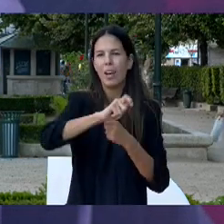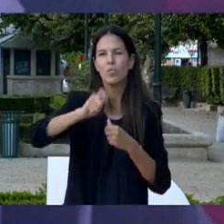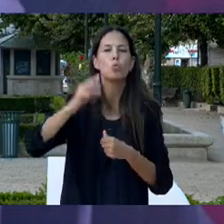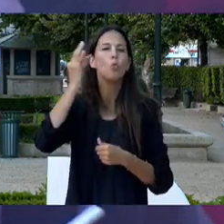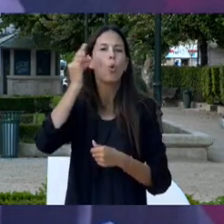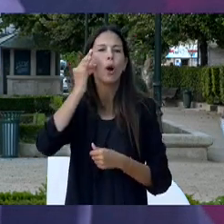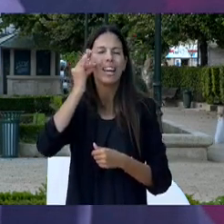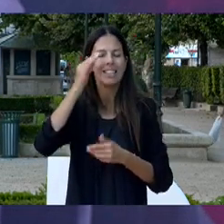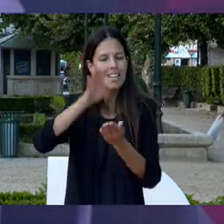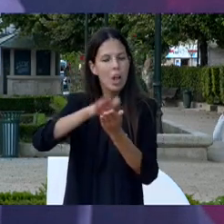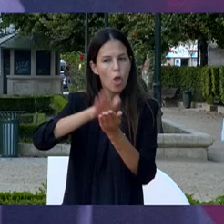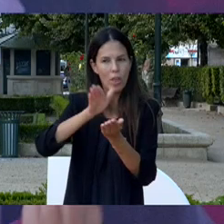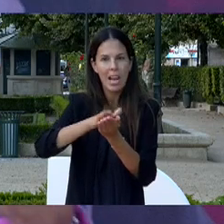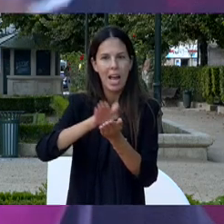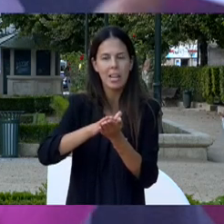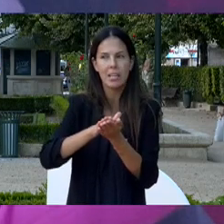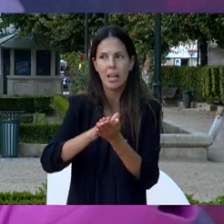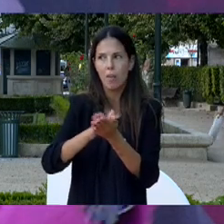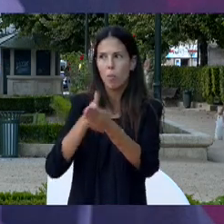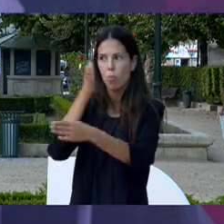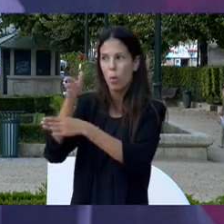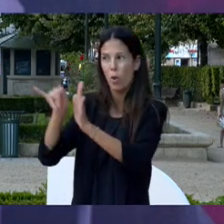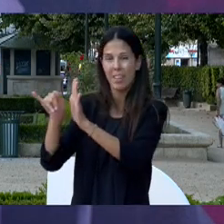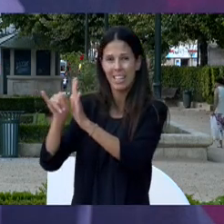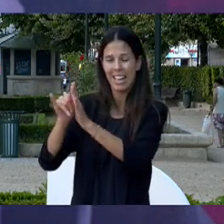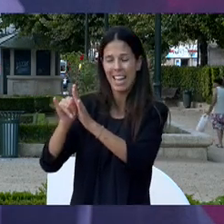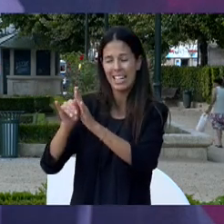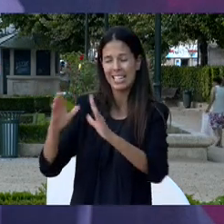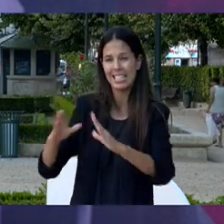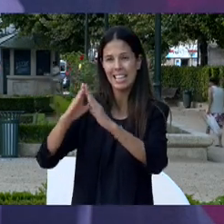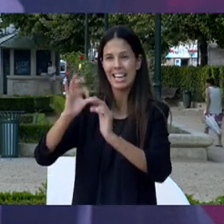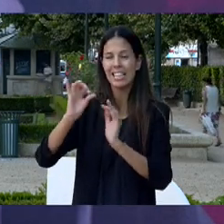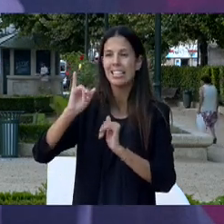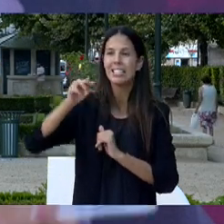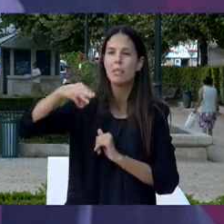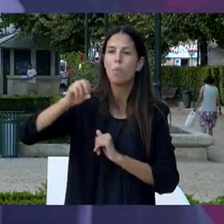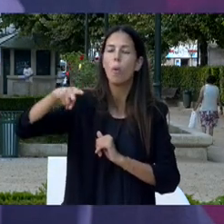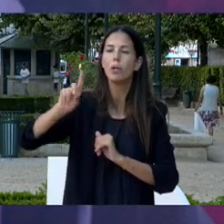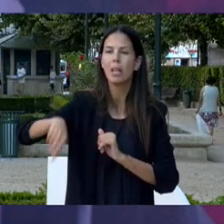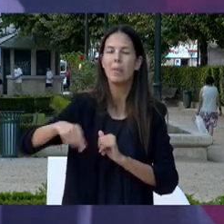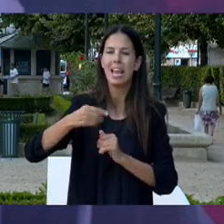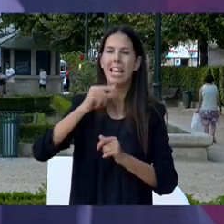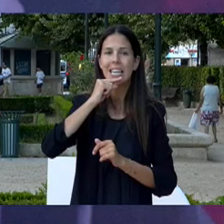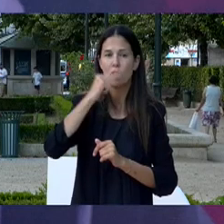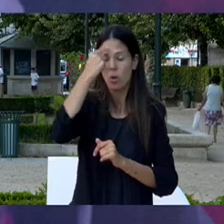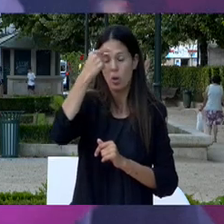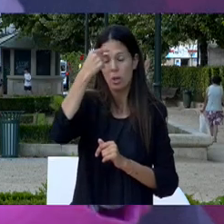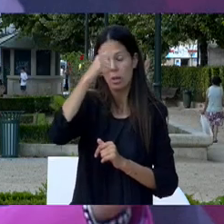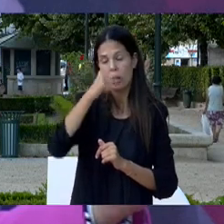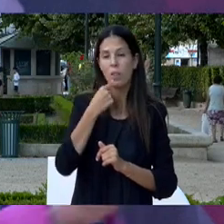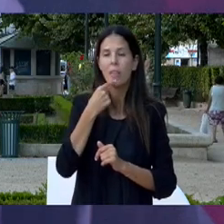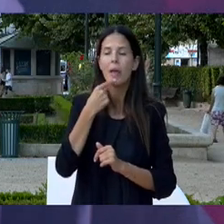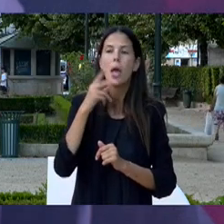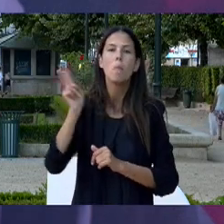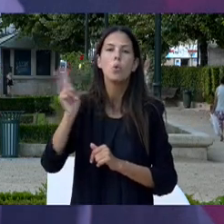homenaxe, foron madriña de San Simón, pero ademais tamén, como contou o seu neto, acolleu a viúva do primo de Franco, Pita